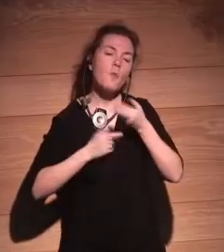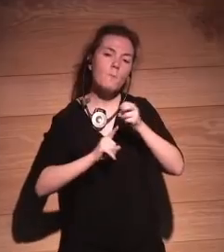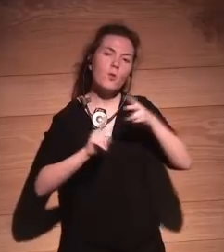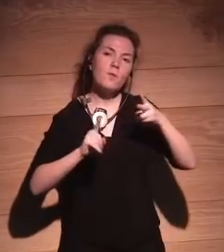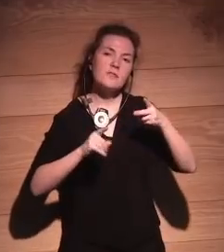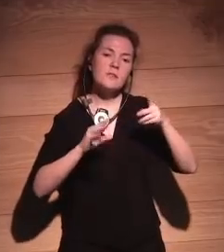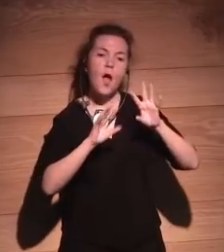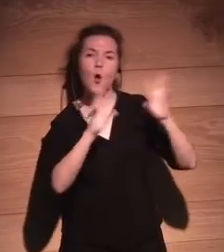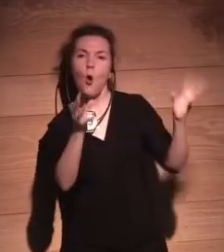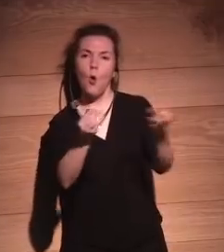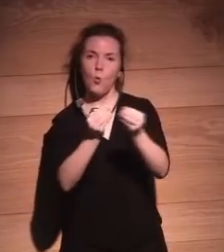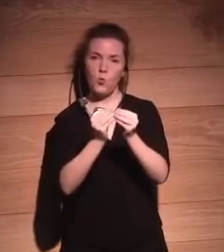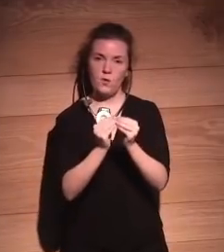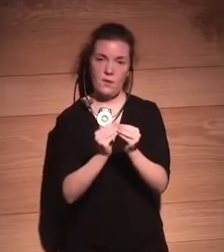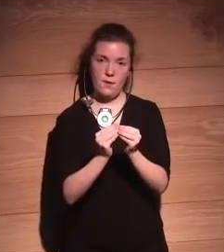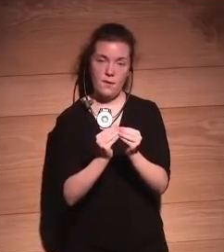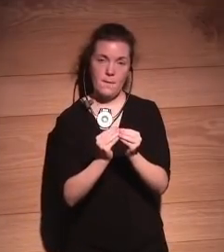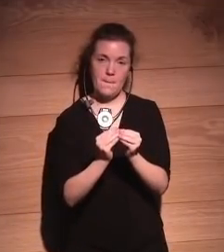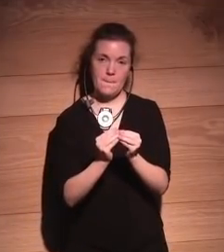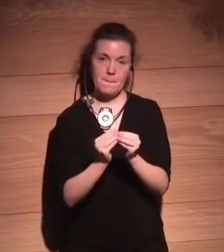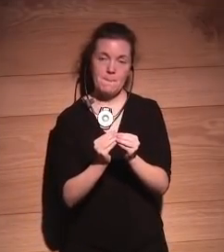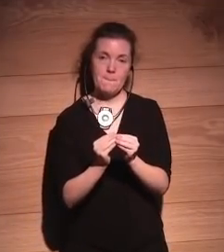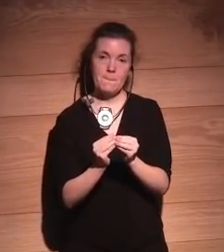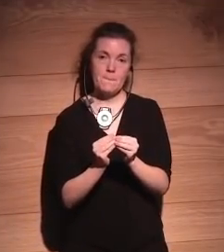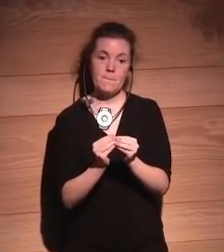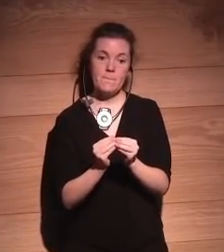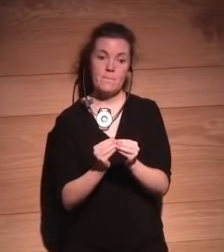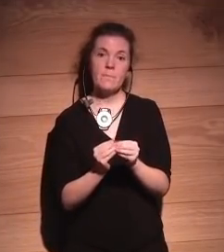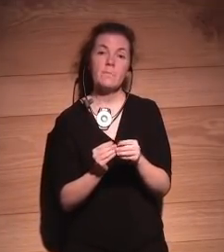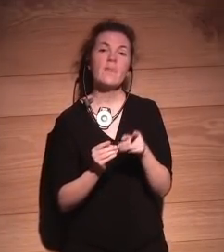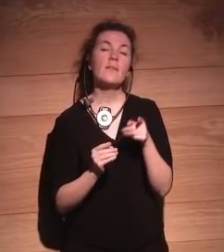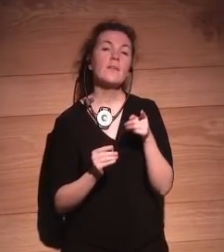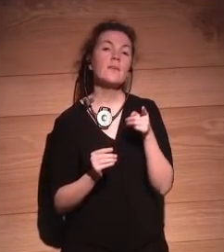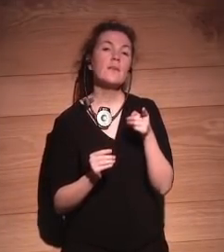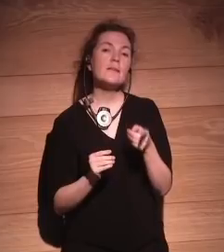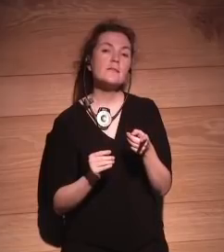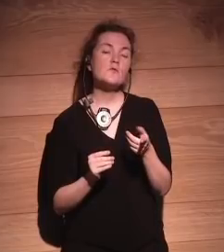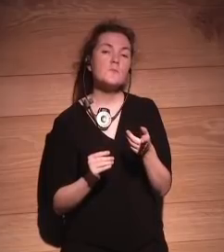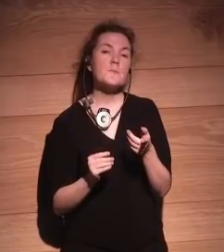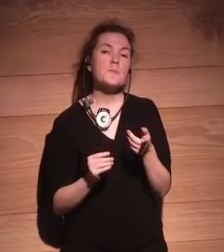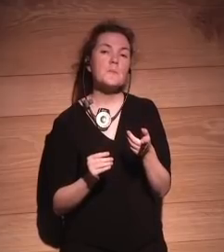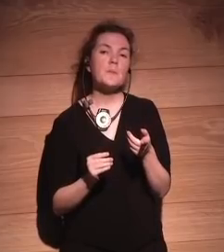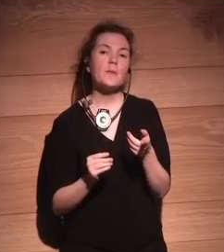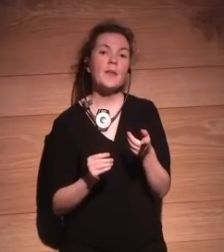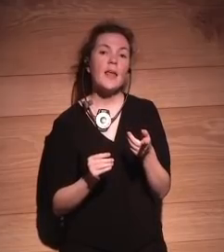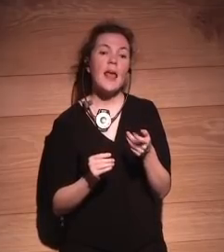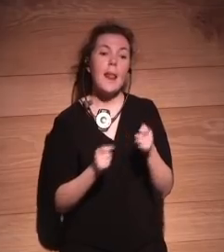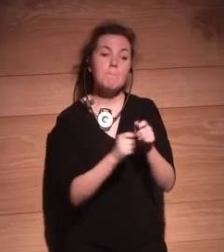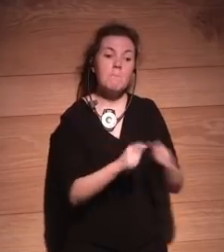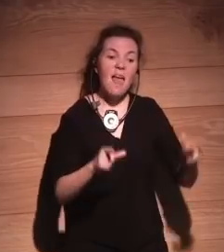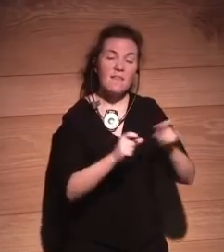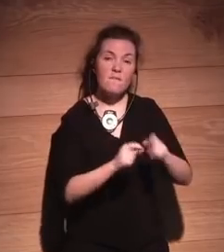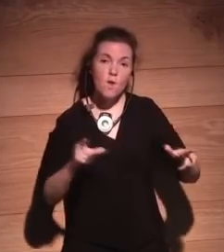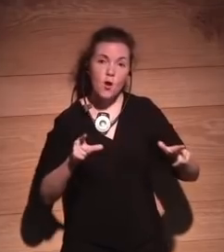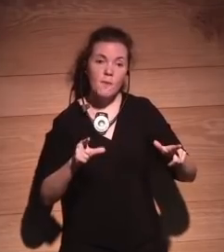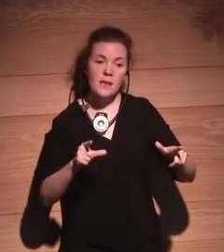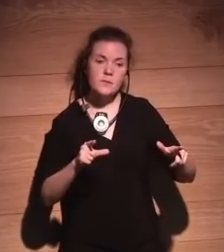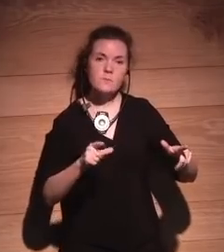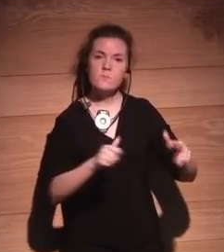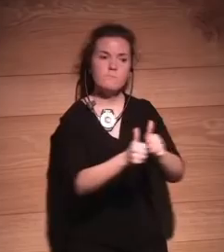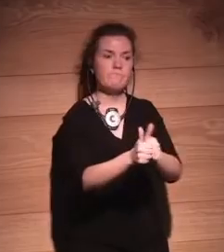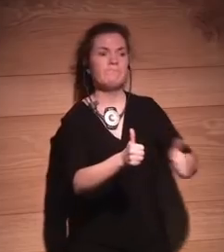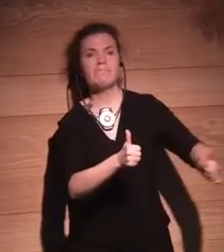perspectiva conjunta, y que en ese sentido las grandes plataformas que nos llevan